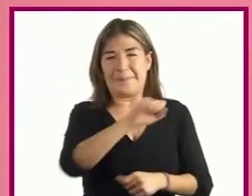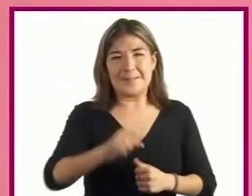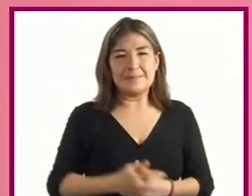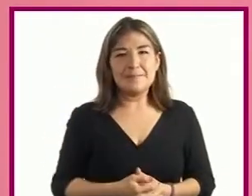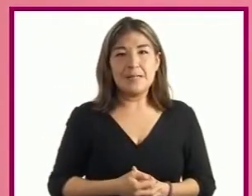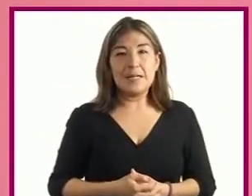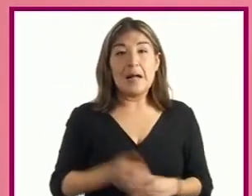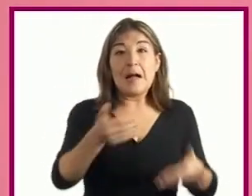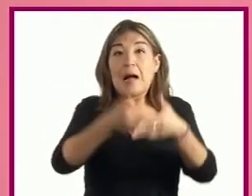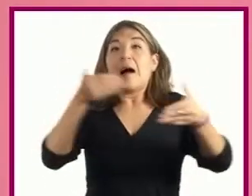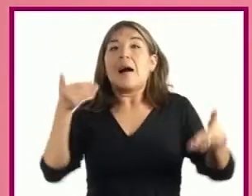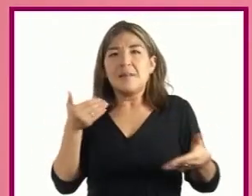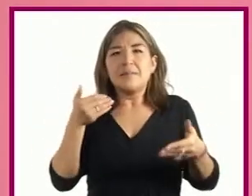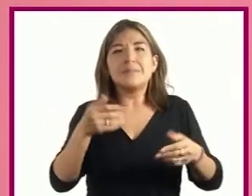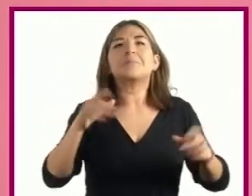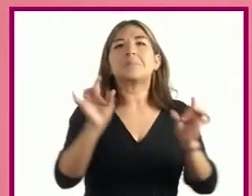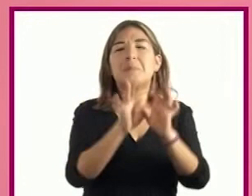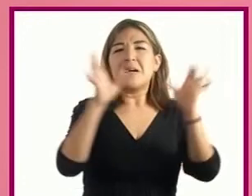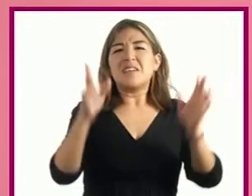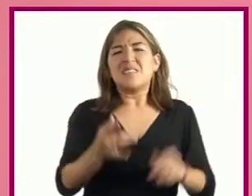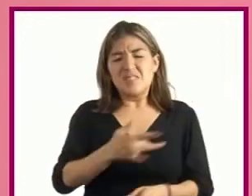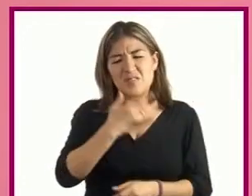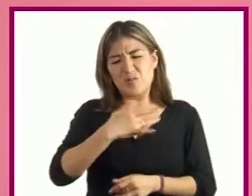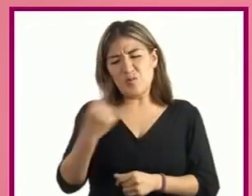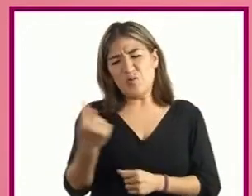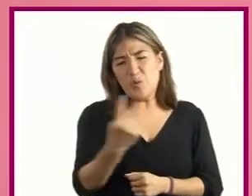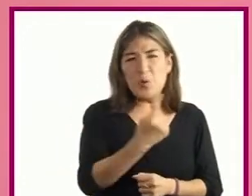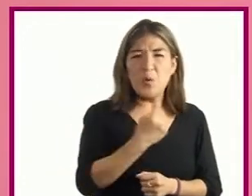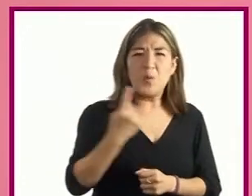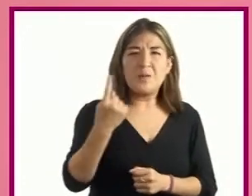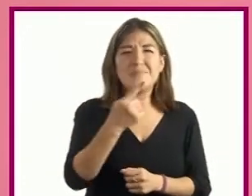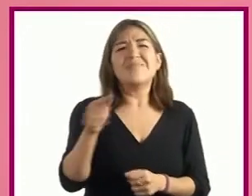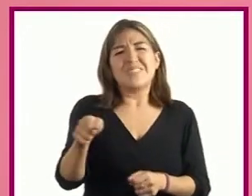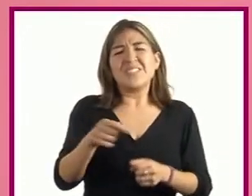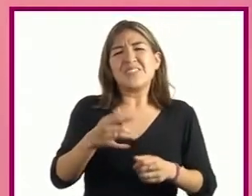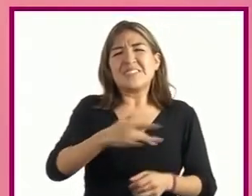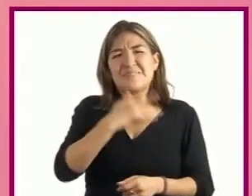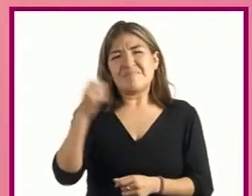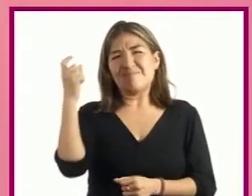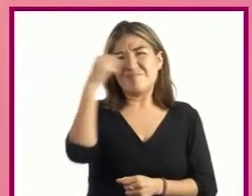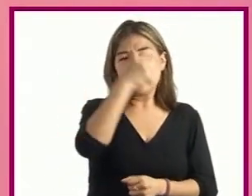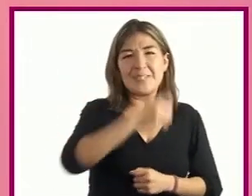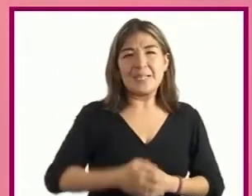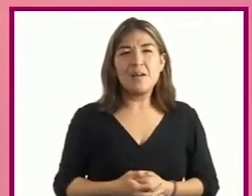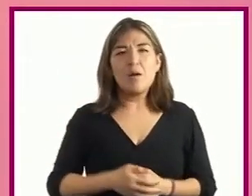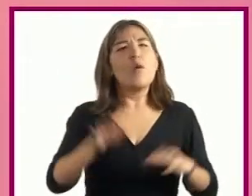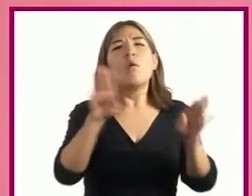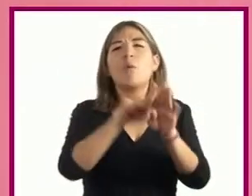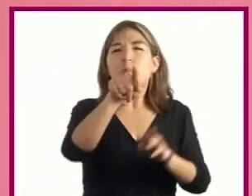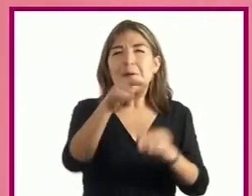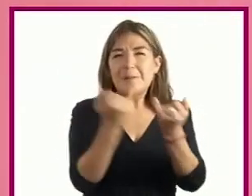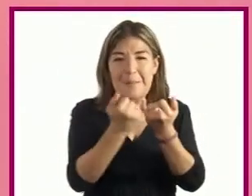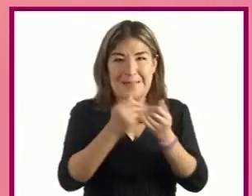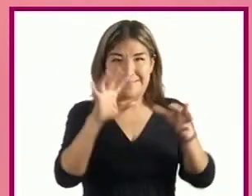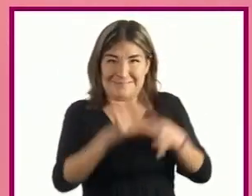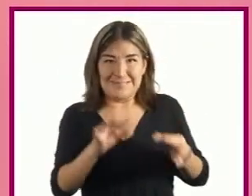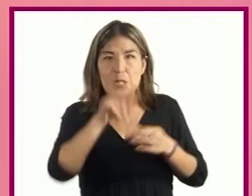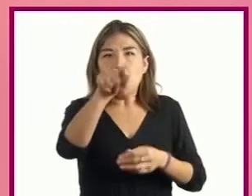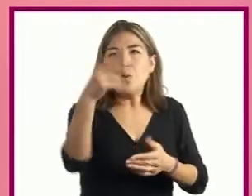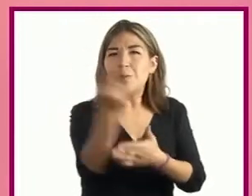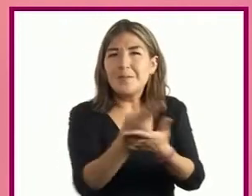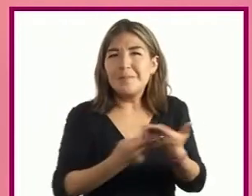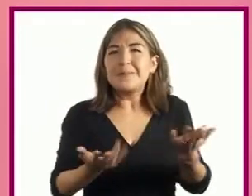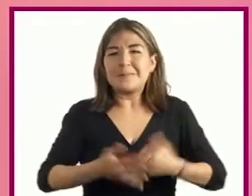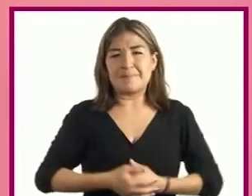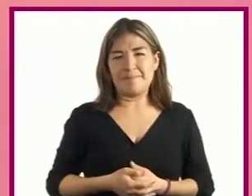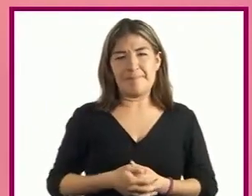antes de eso, se encuentra en un momento de soledad, muy dura para él. ¿Cómo reflejarían ese momento? Yo dibujaría